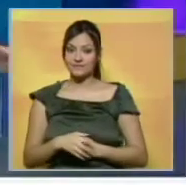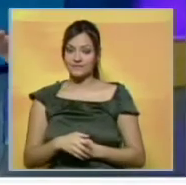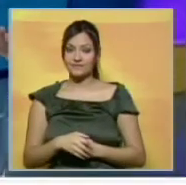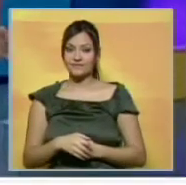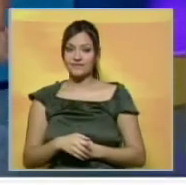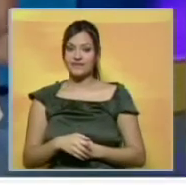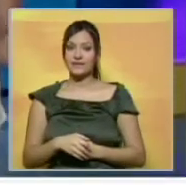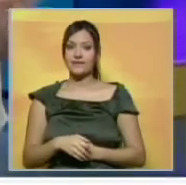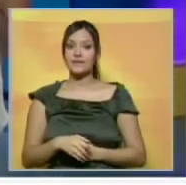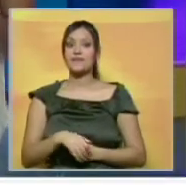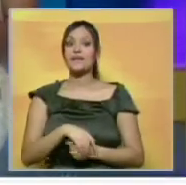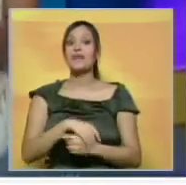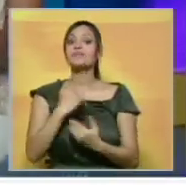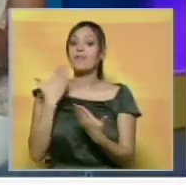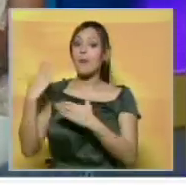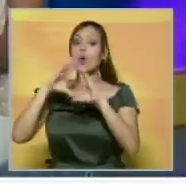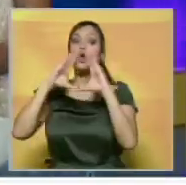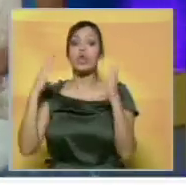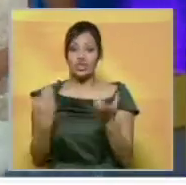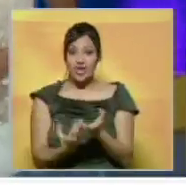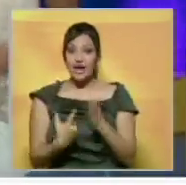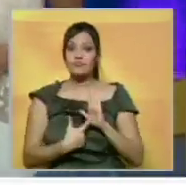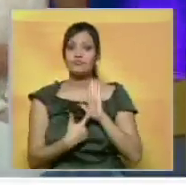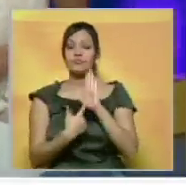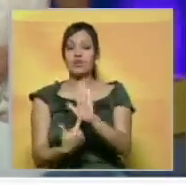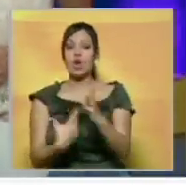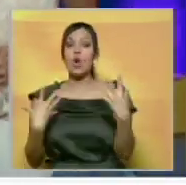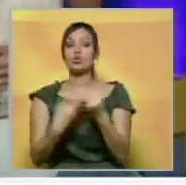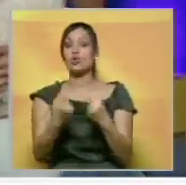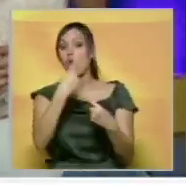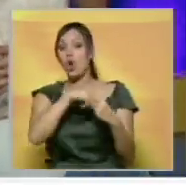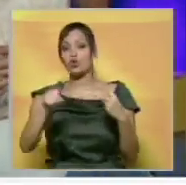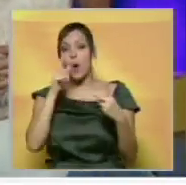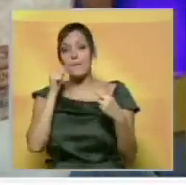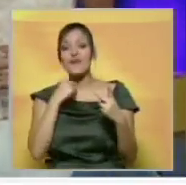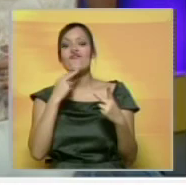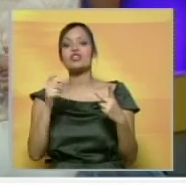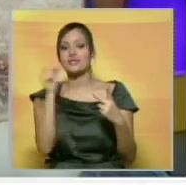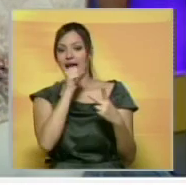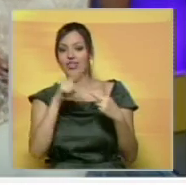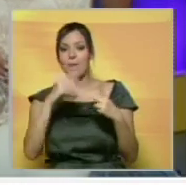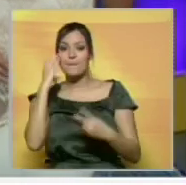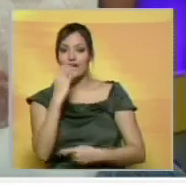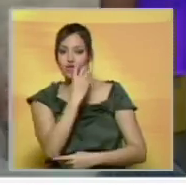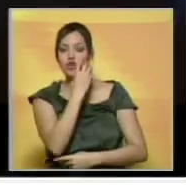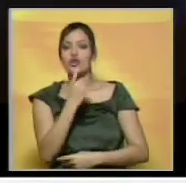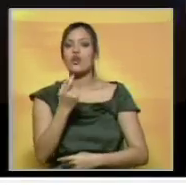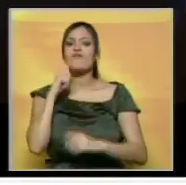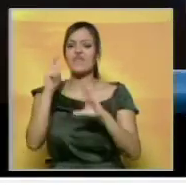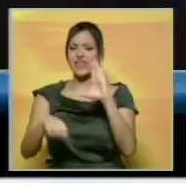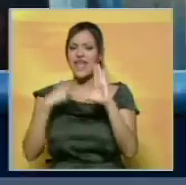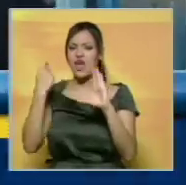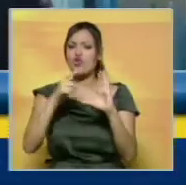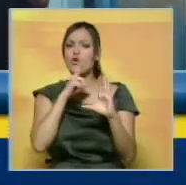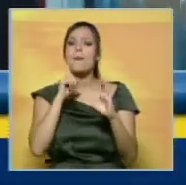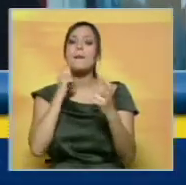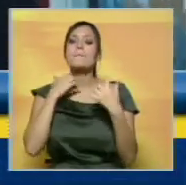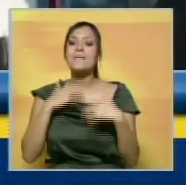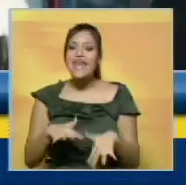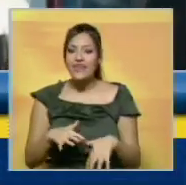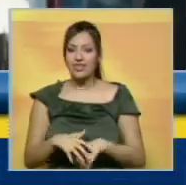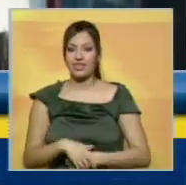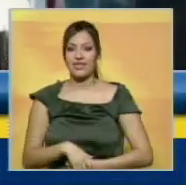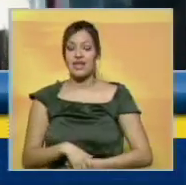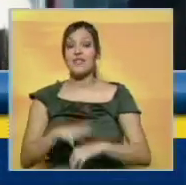Y Enrique Iglesias estrenó mundialmente junto a Marco Antonio Solís el videoclip de El Perdedor. Ya han pasado casi 18